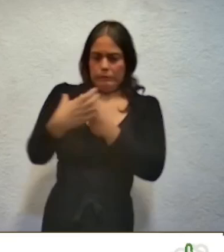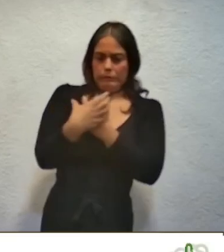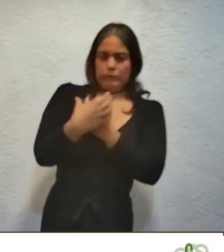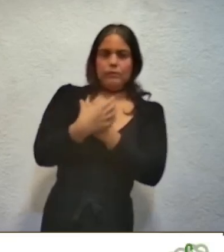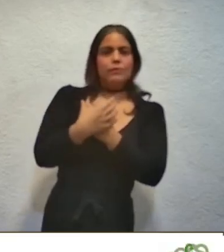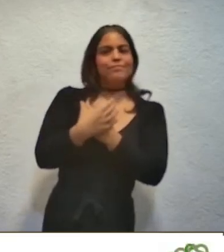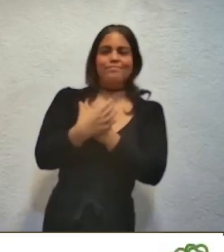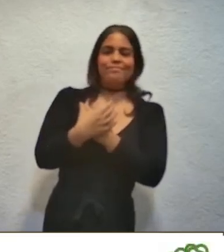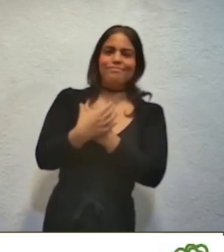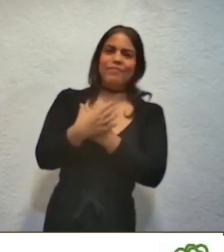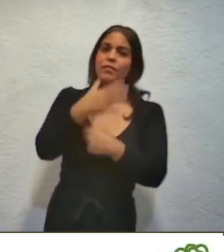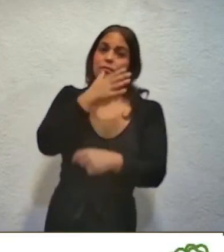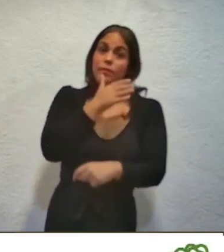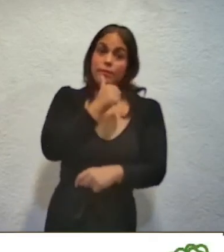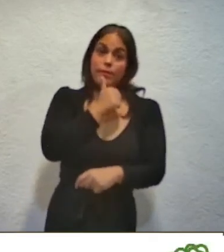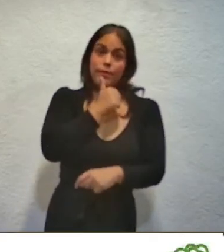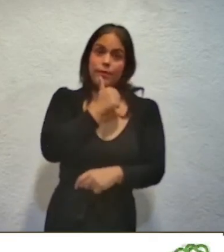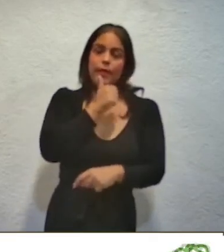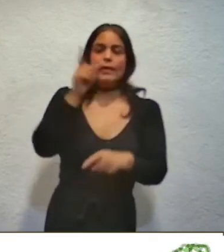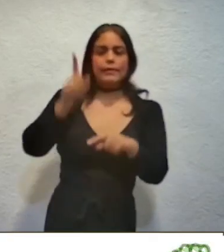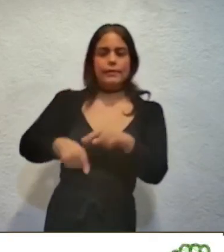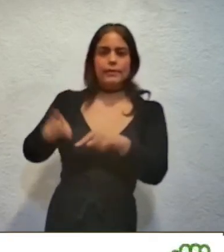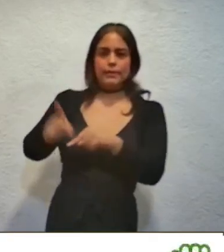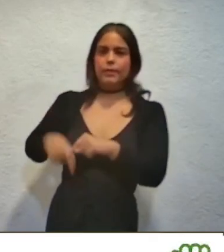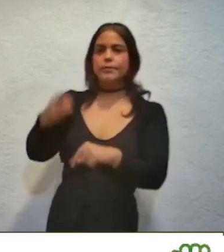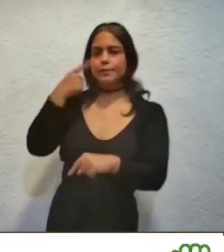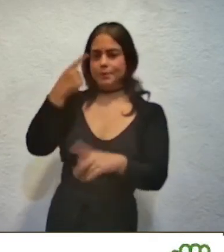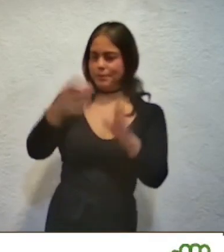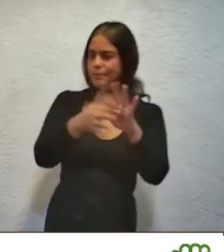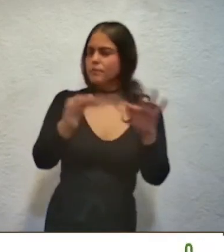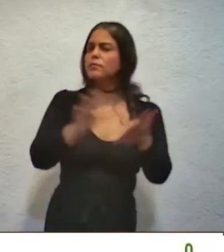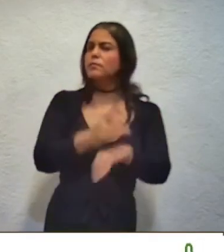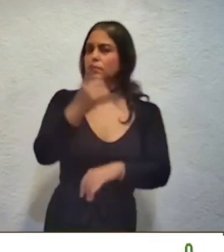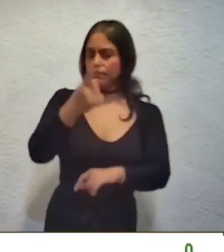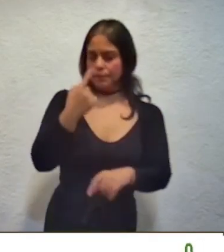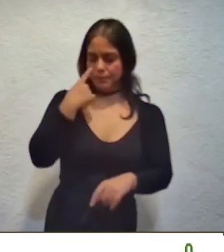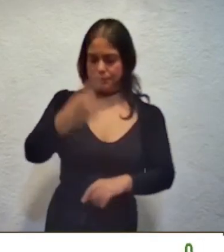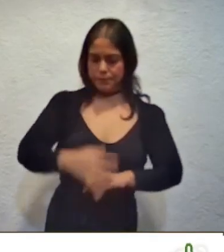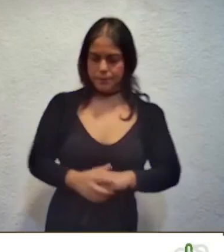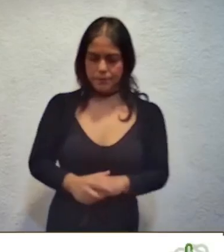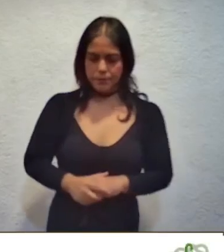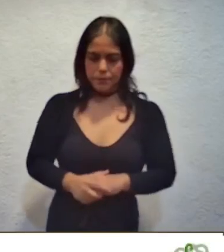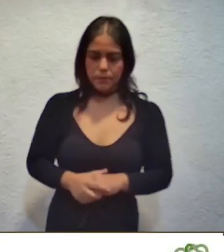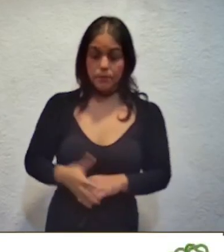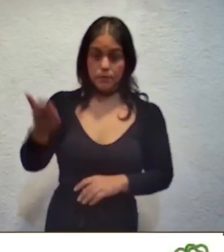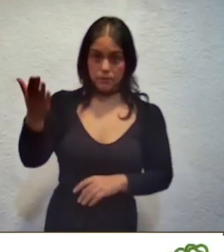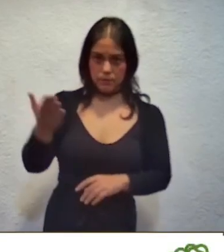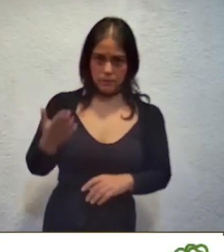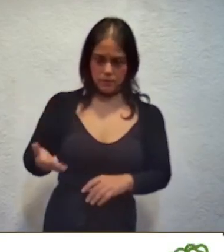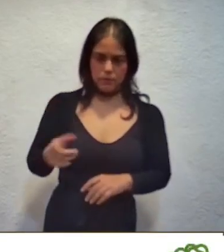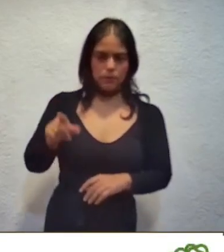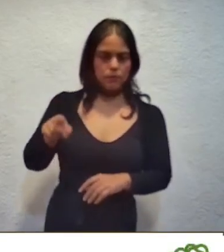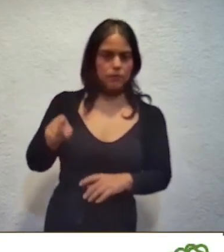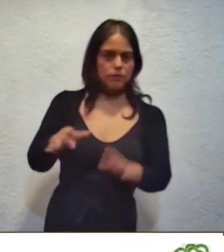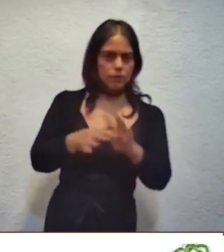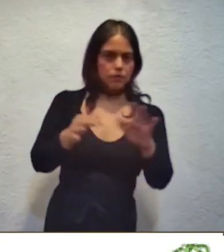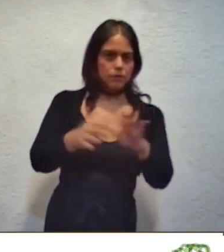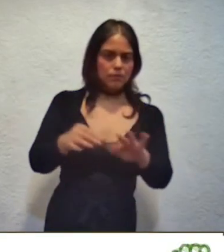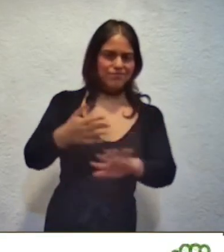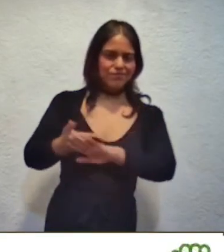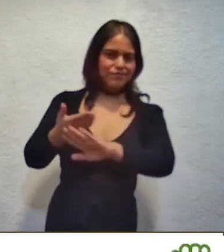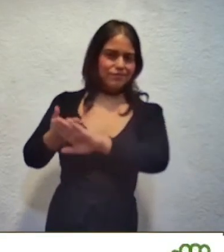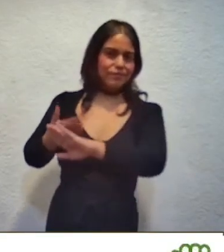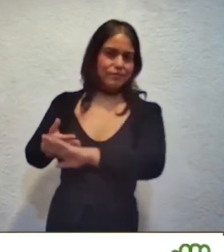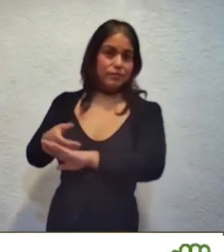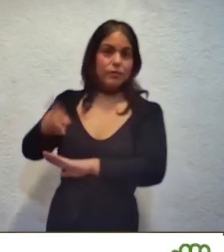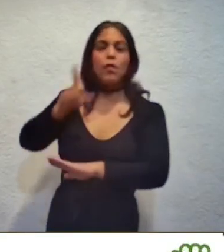en consecuencia, su cese por las siguientes consideraciones. Refiere la promovente de manera medular que la violencia política en